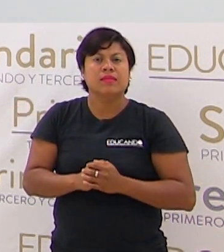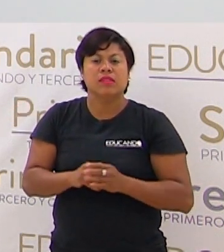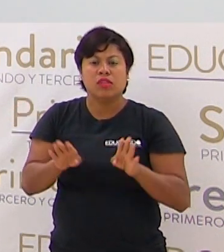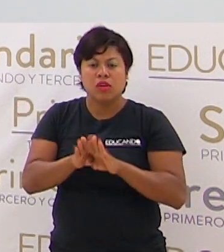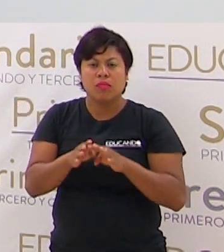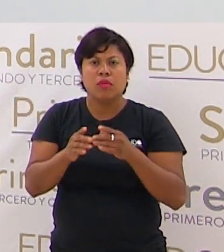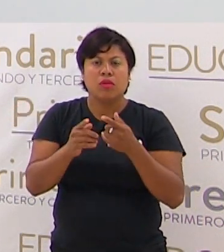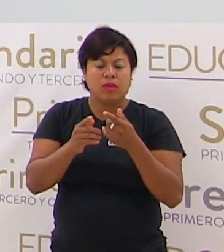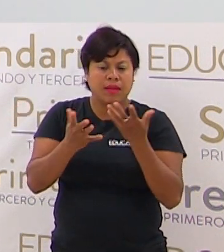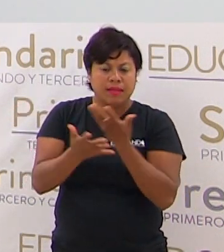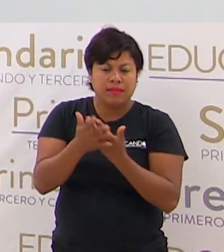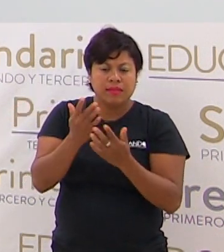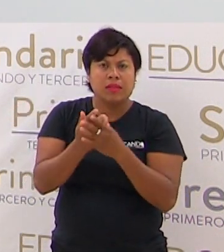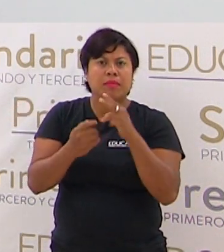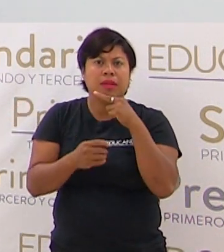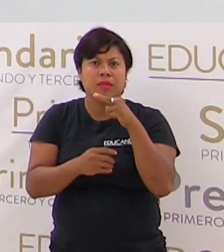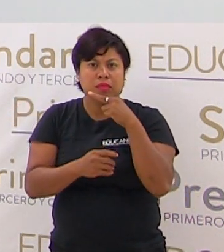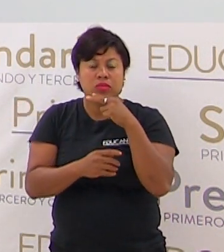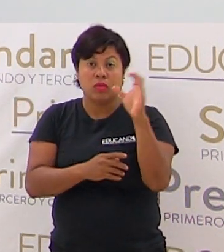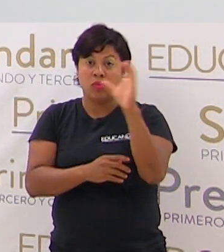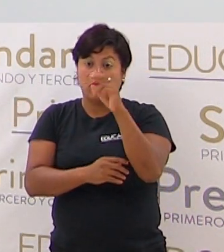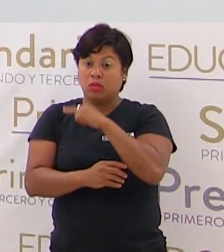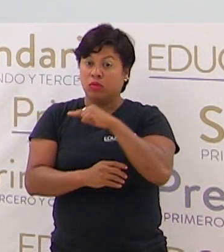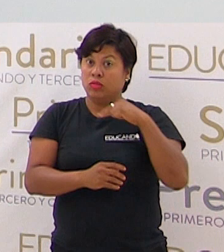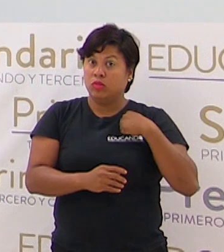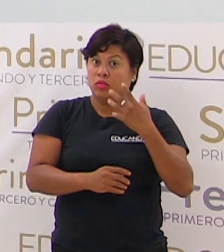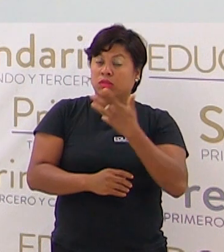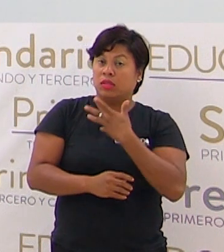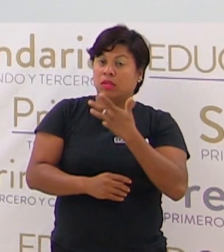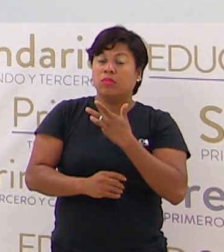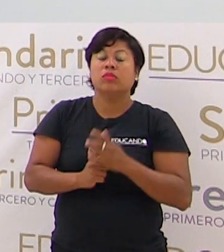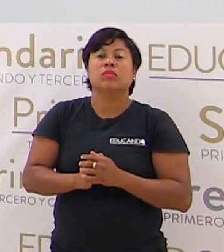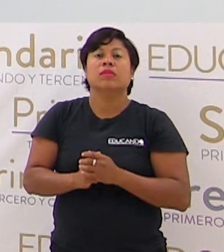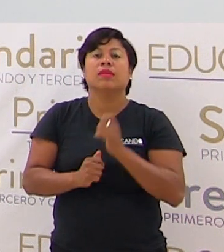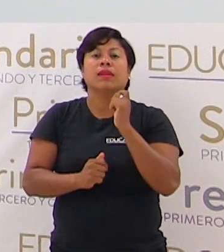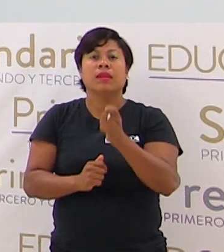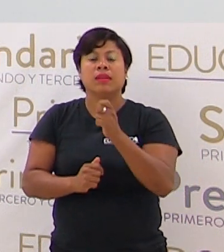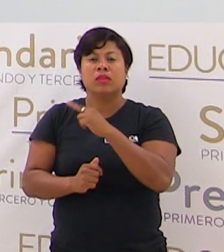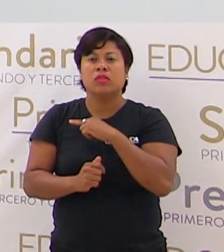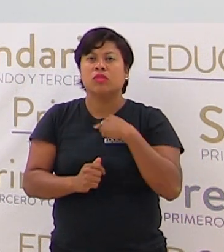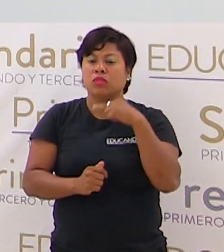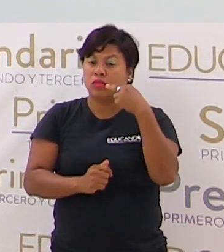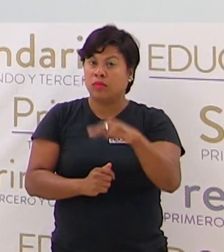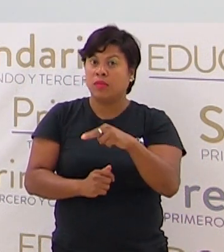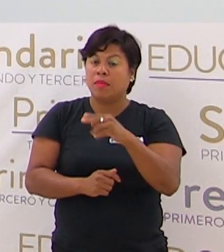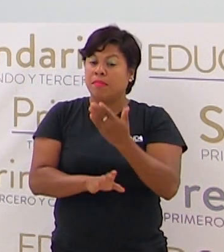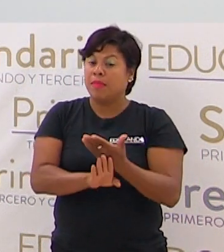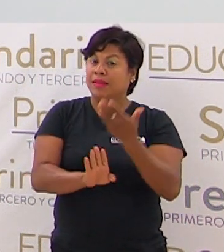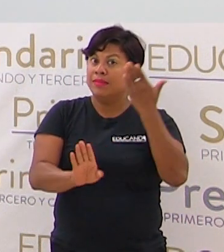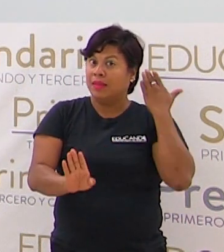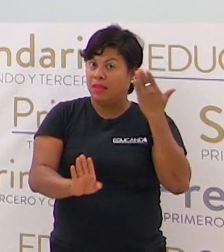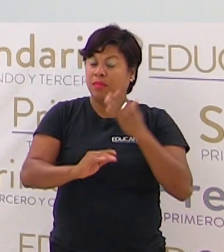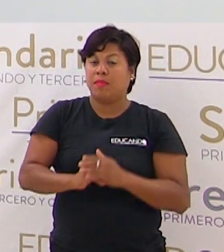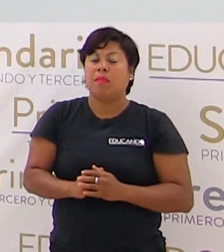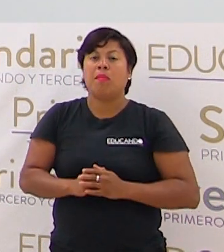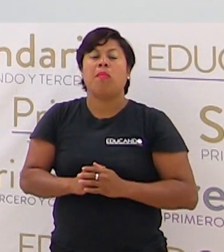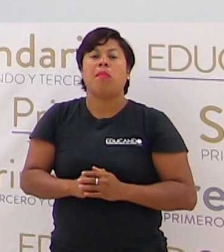la conjugación de los verbos. Cuando nosotros tenemos lo que llamamos pasado,